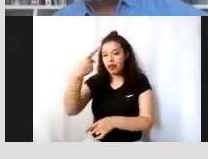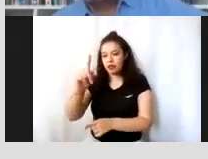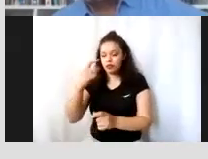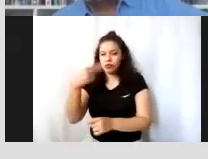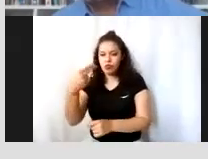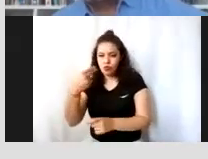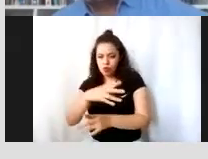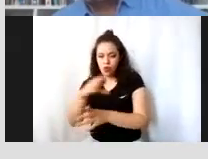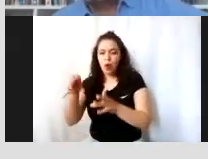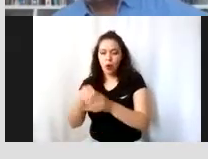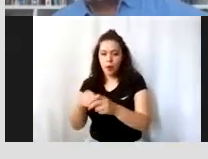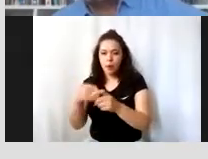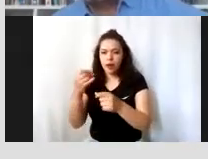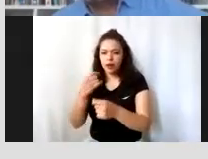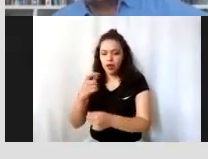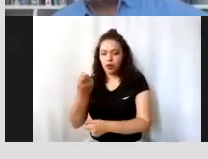conservan,